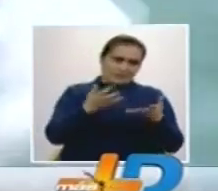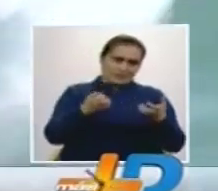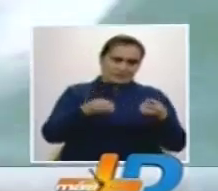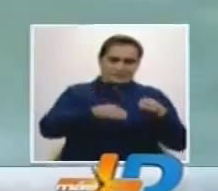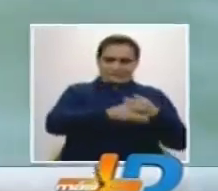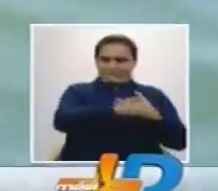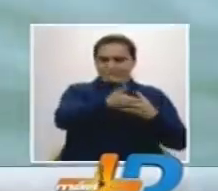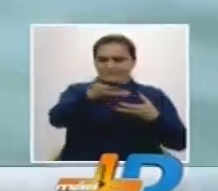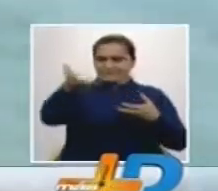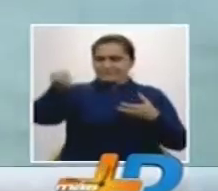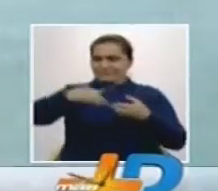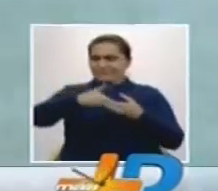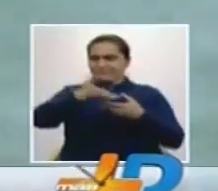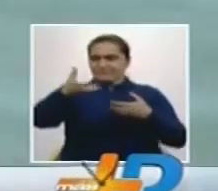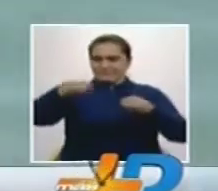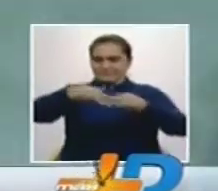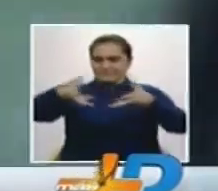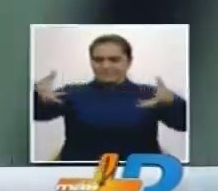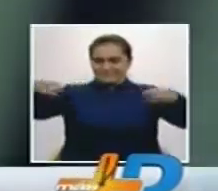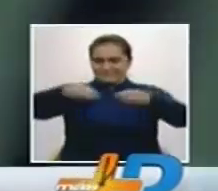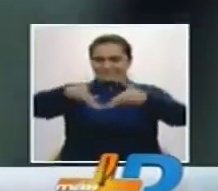sus estudios, su cátedra.